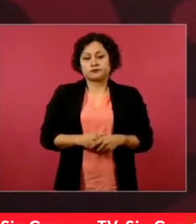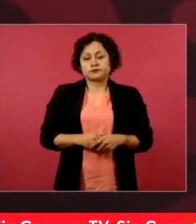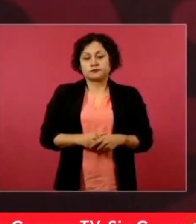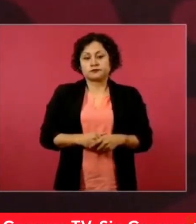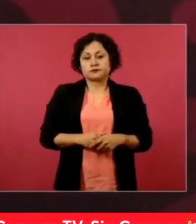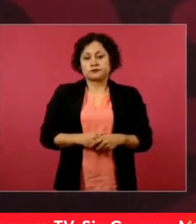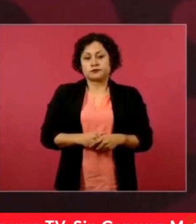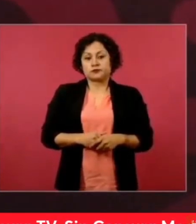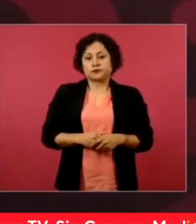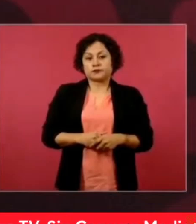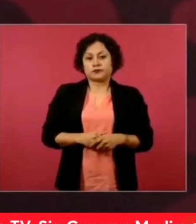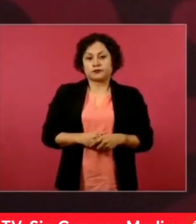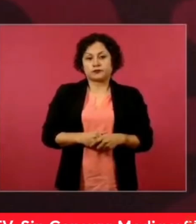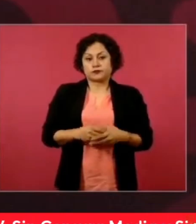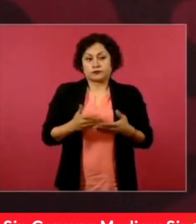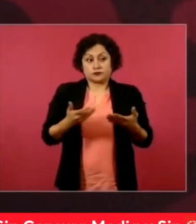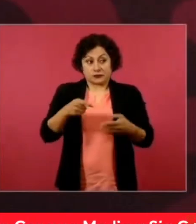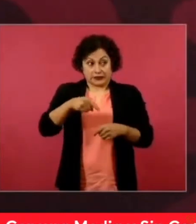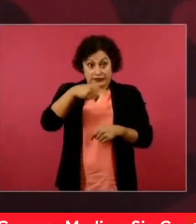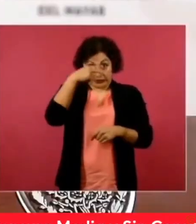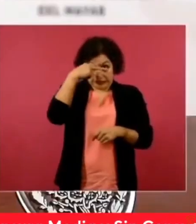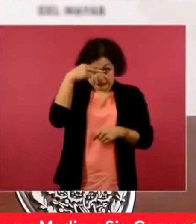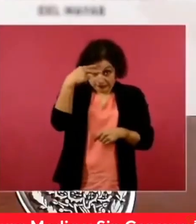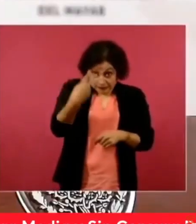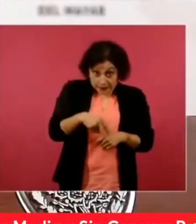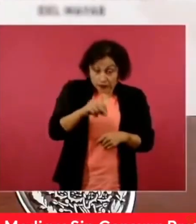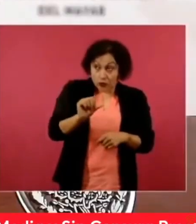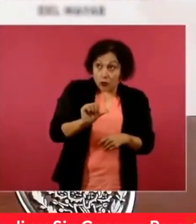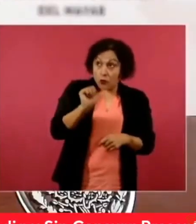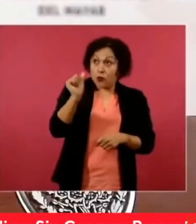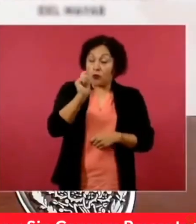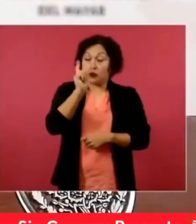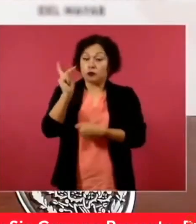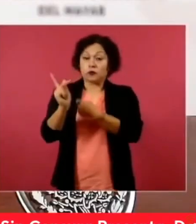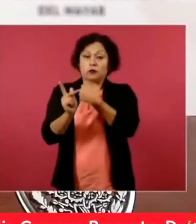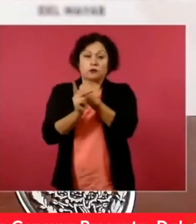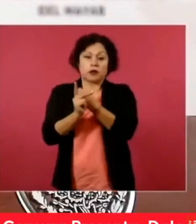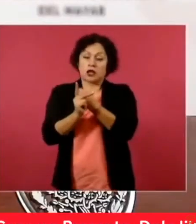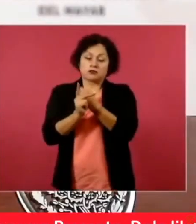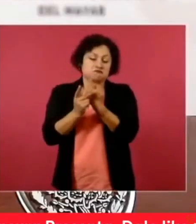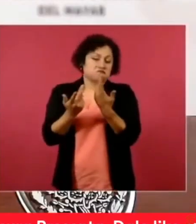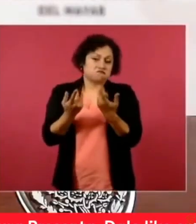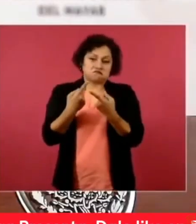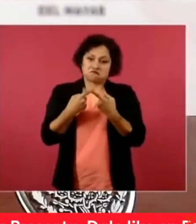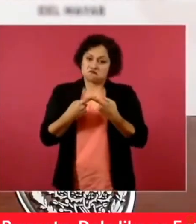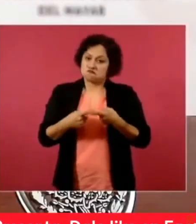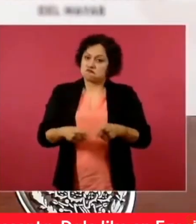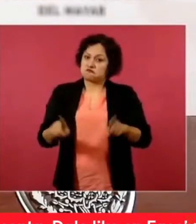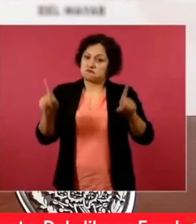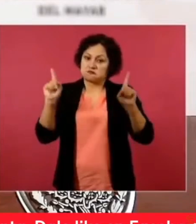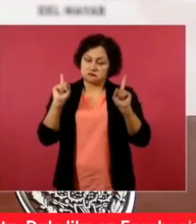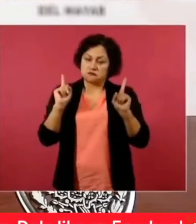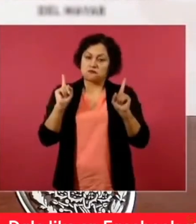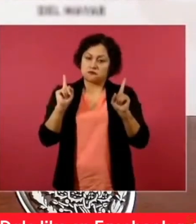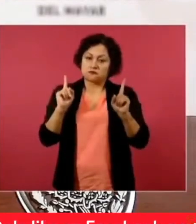en otros países del mundo. Ya ven que siempre